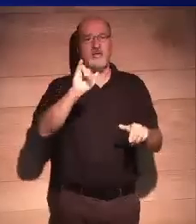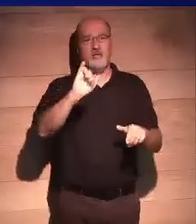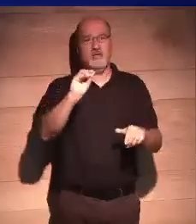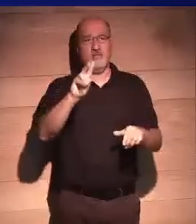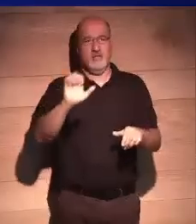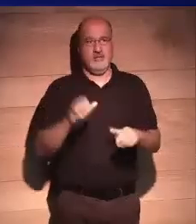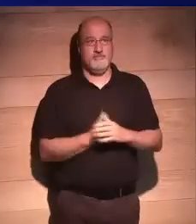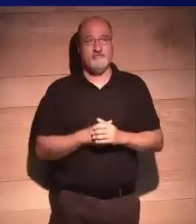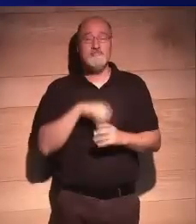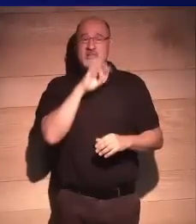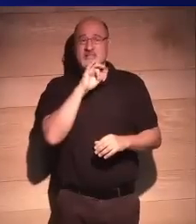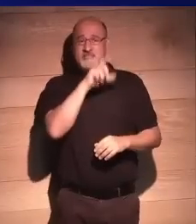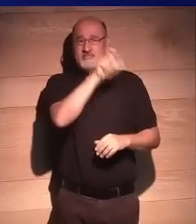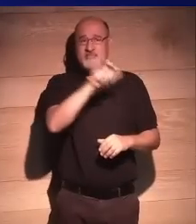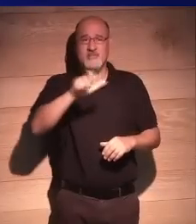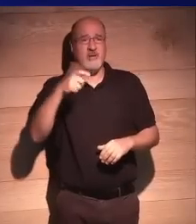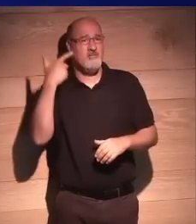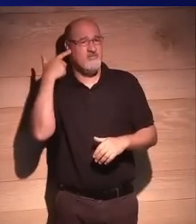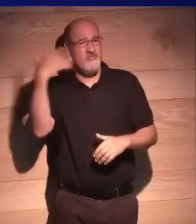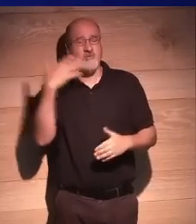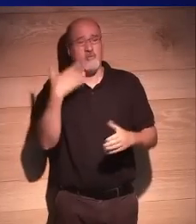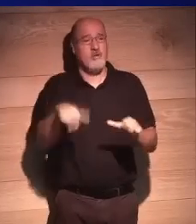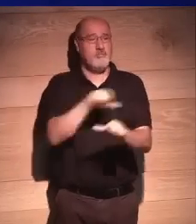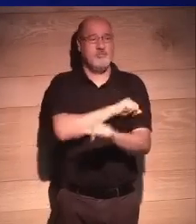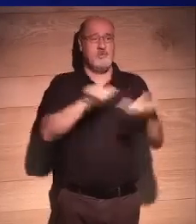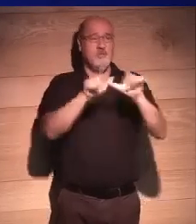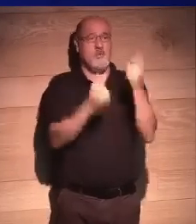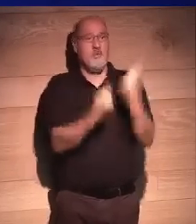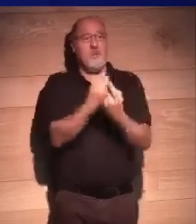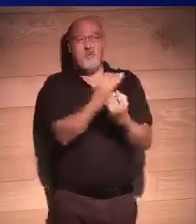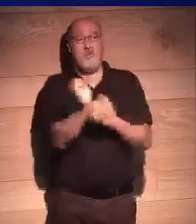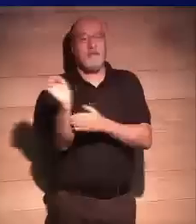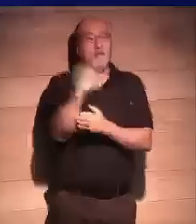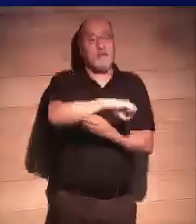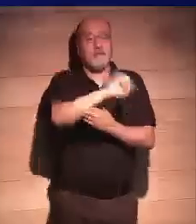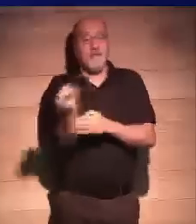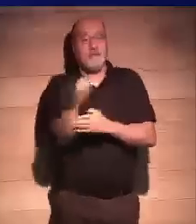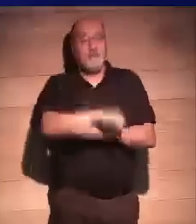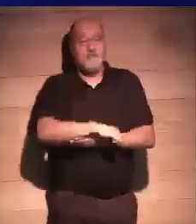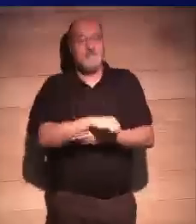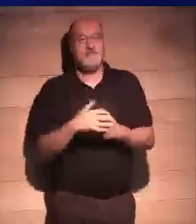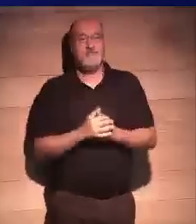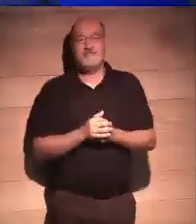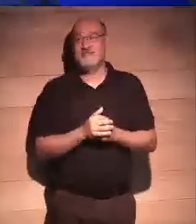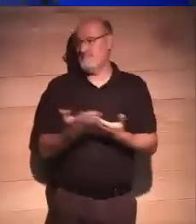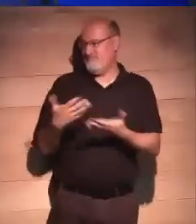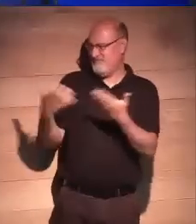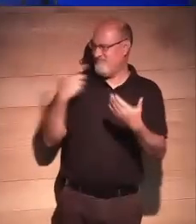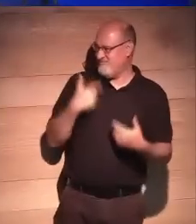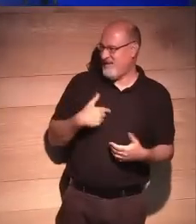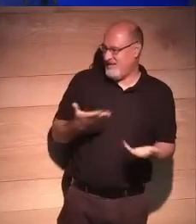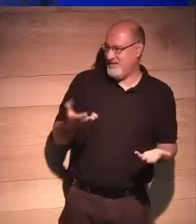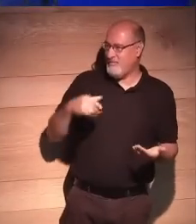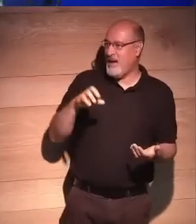son personajes televisivos de primera magnitud, unos más que otros. ¿Qué quieres decir, Mariola